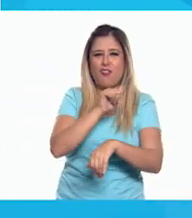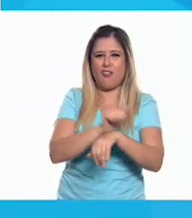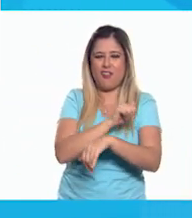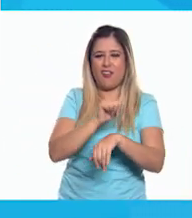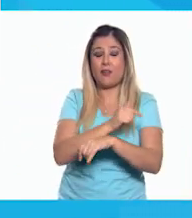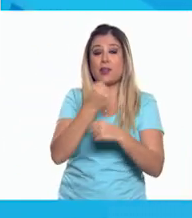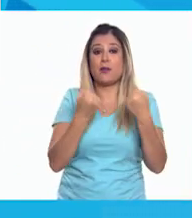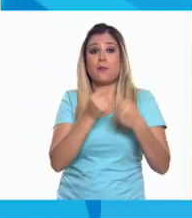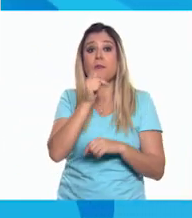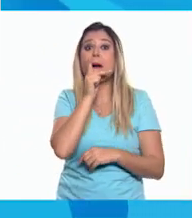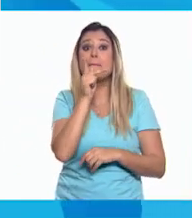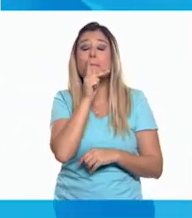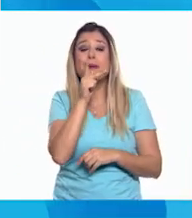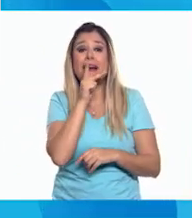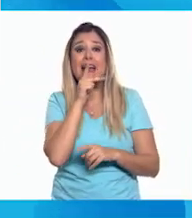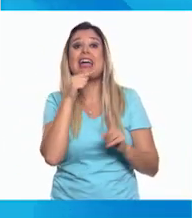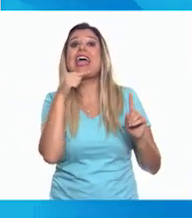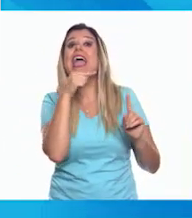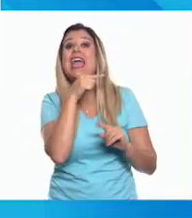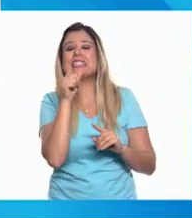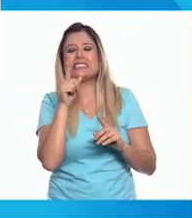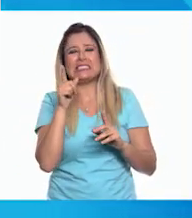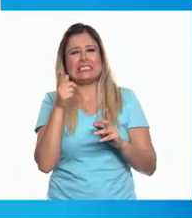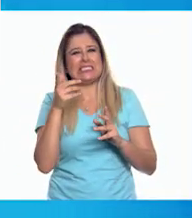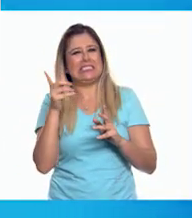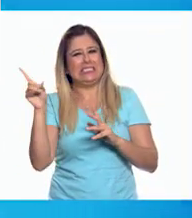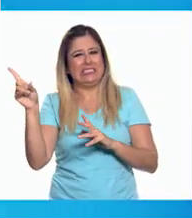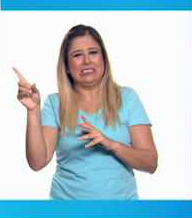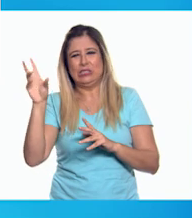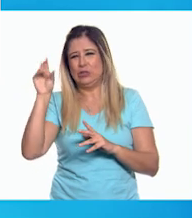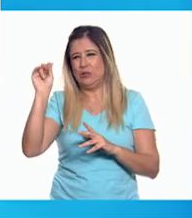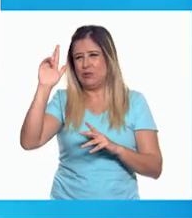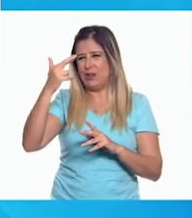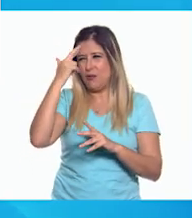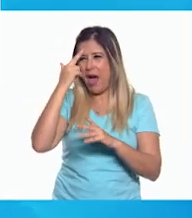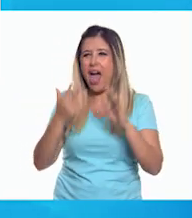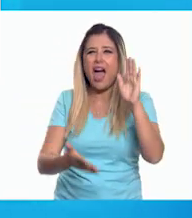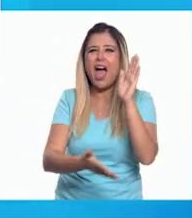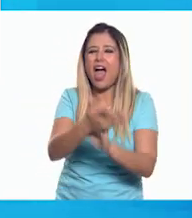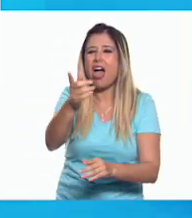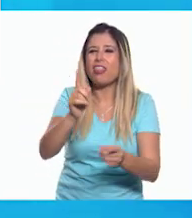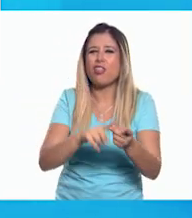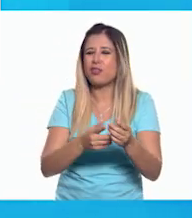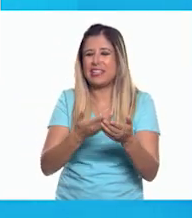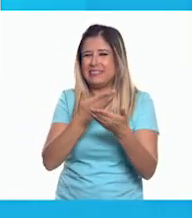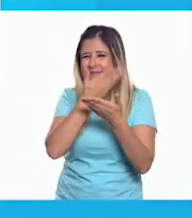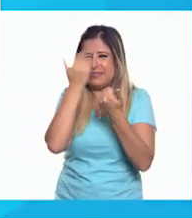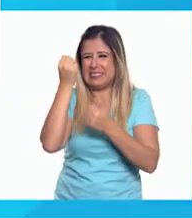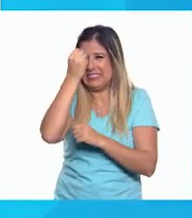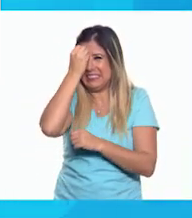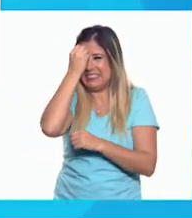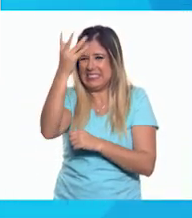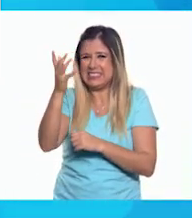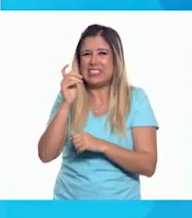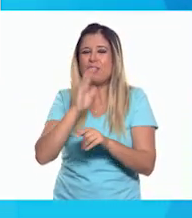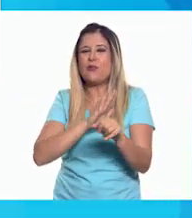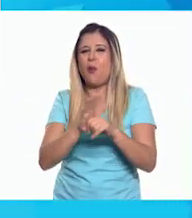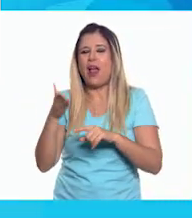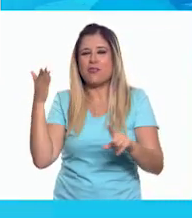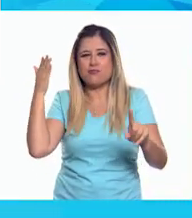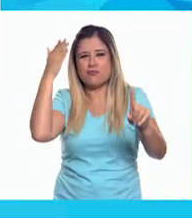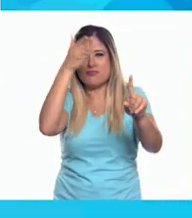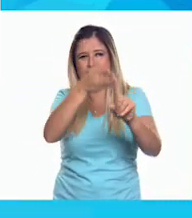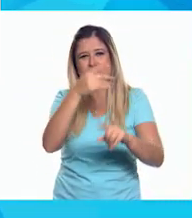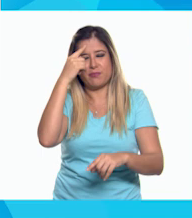carro de mi papá. Y aquí sí, para que no recuerdo exactamente qué es, a dónde íbamos, hacia cuál era el destino que